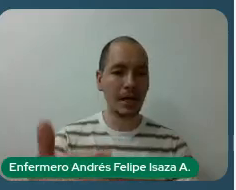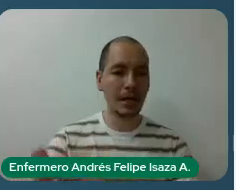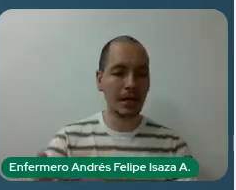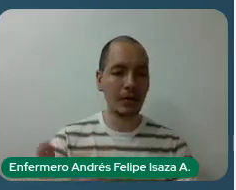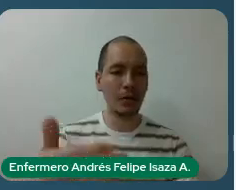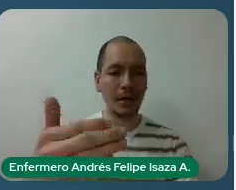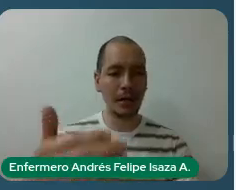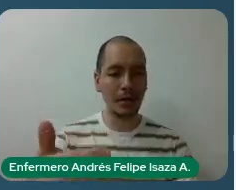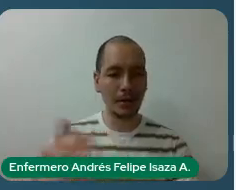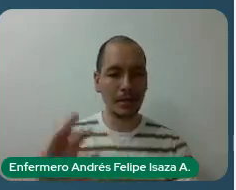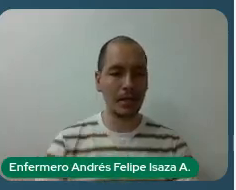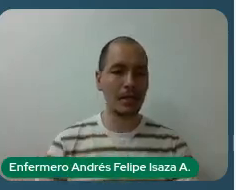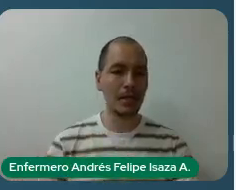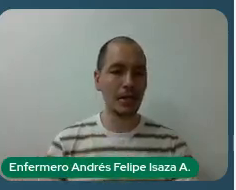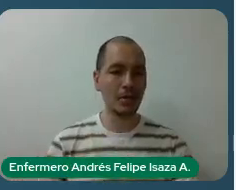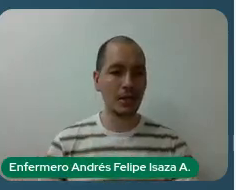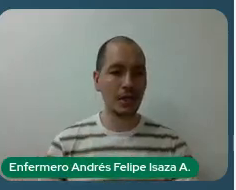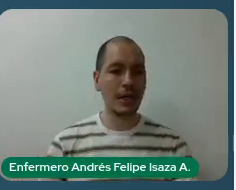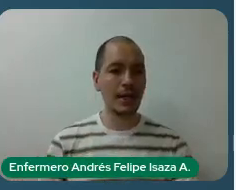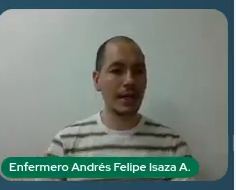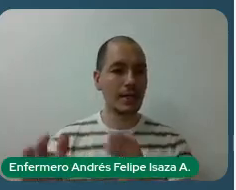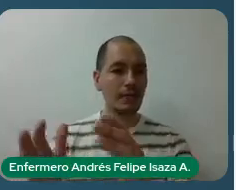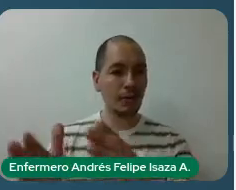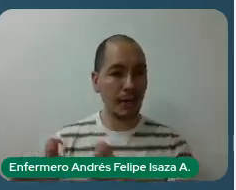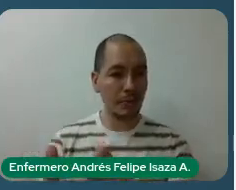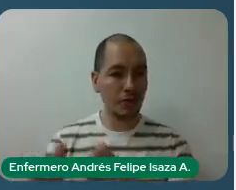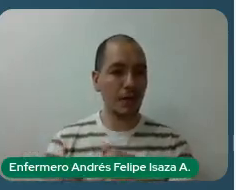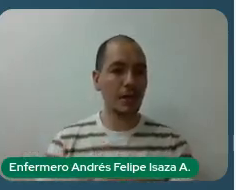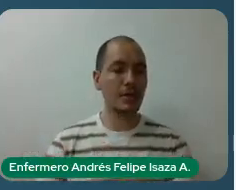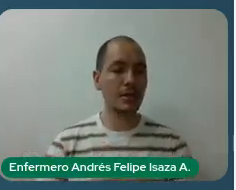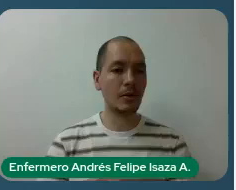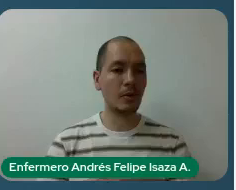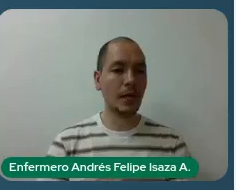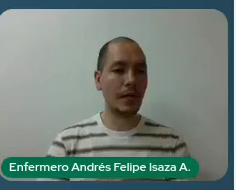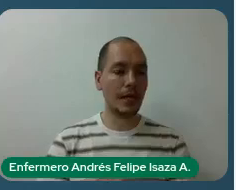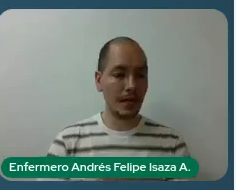contención mecánica o el manejo del paciente agitado. Les informamos